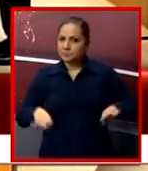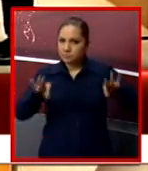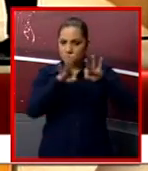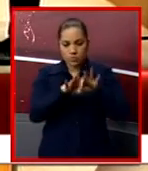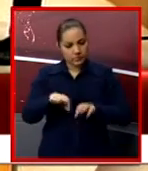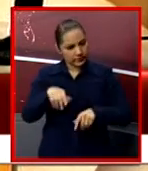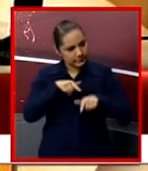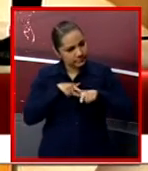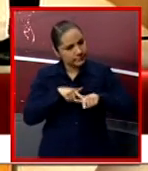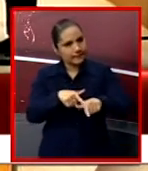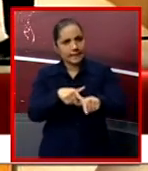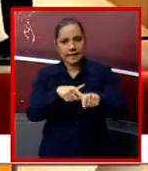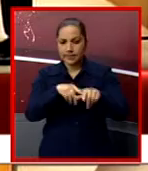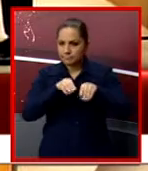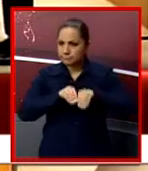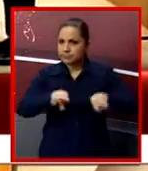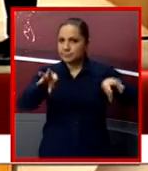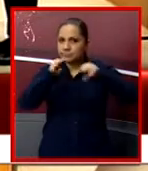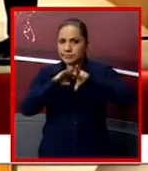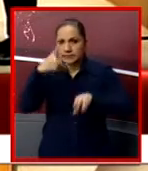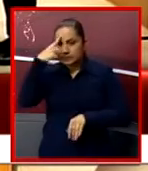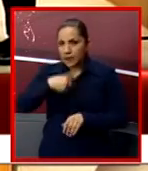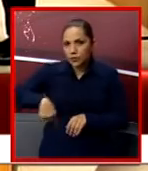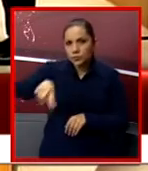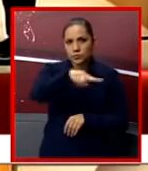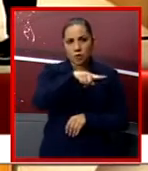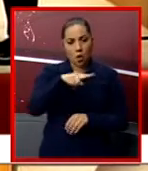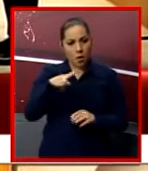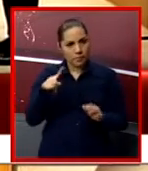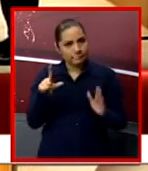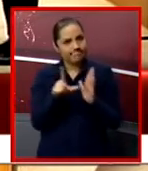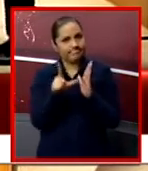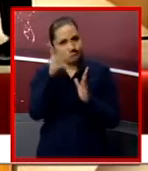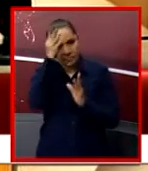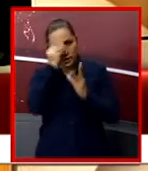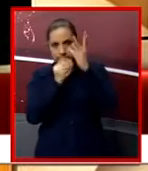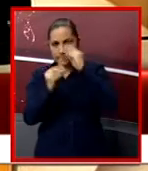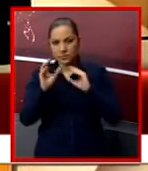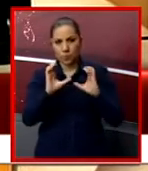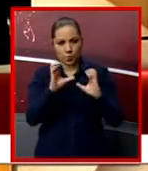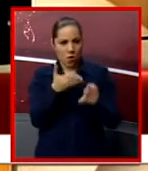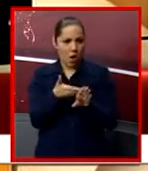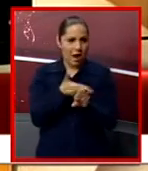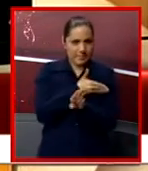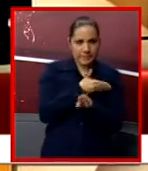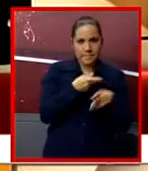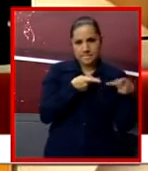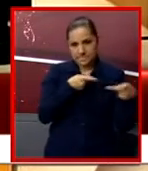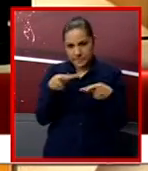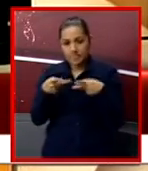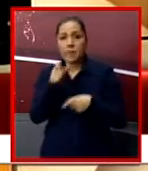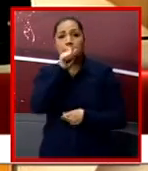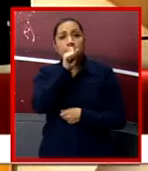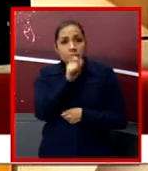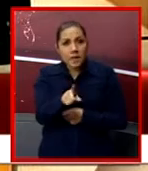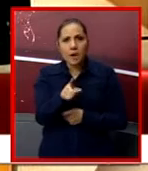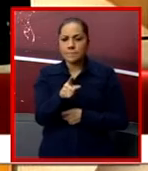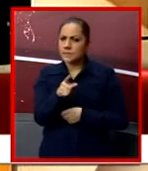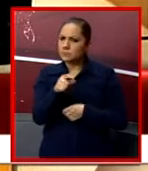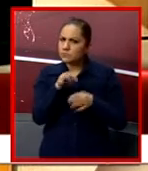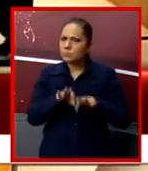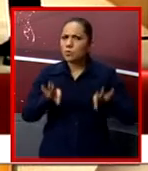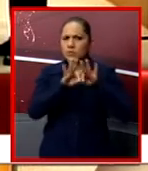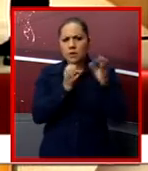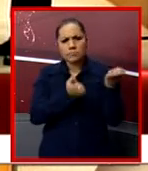el trabajo de cultura de la prevención de desastres, así como la difusión de información en materia de simulacros en el